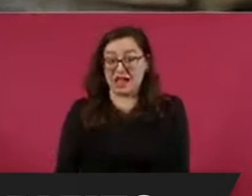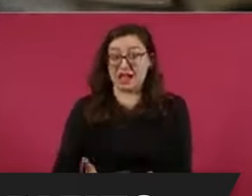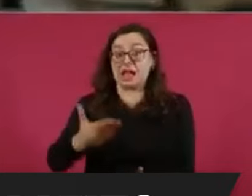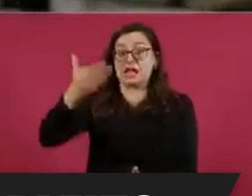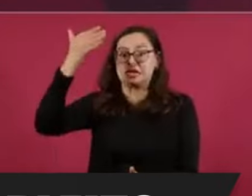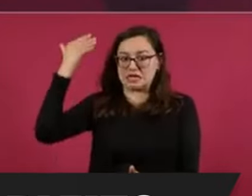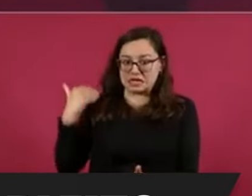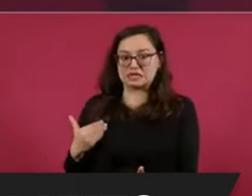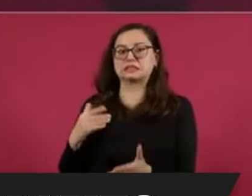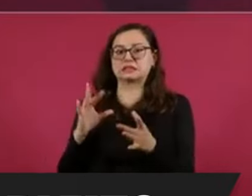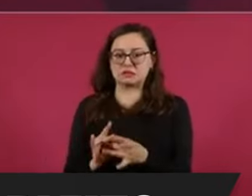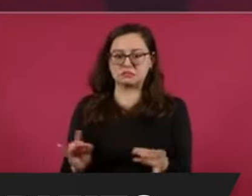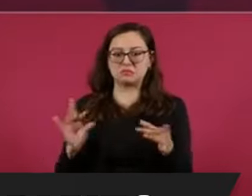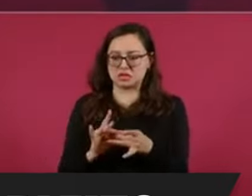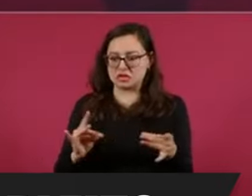decir eso.